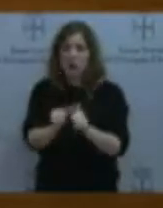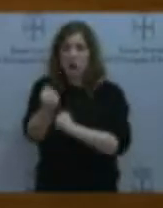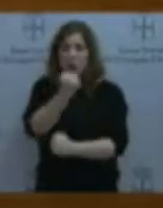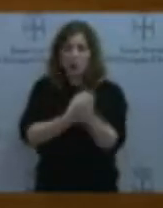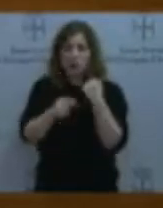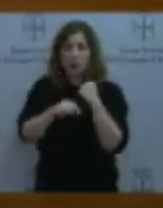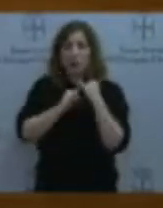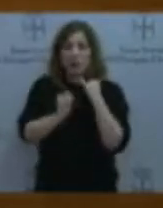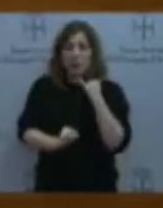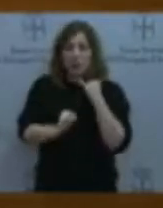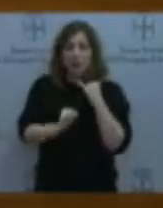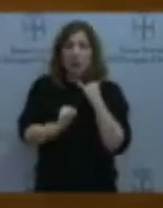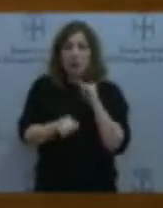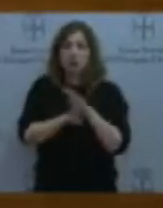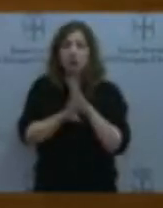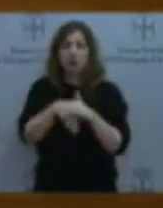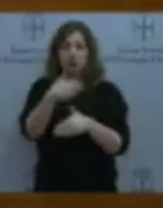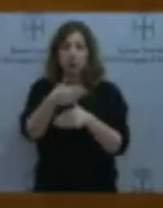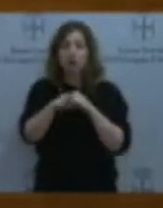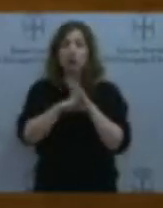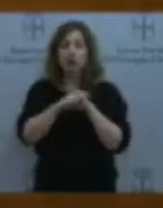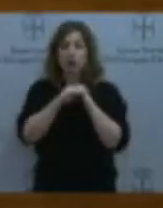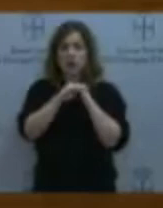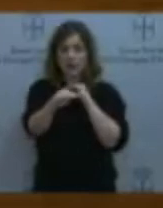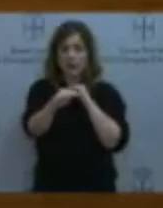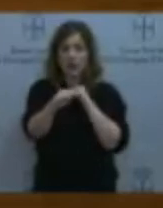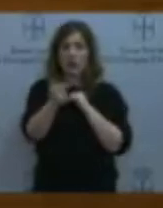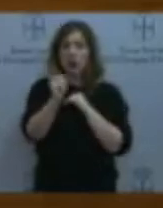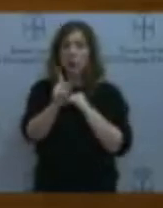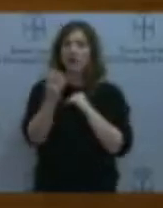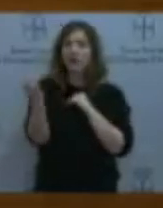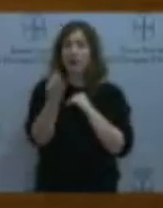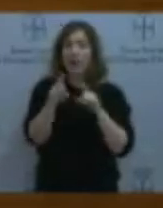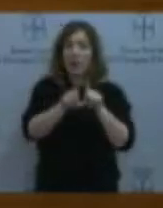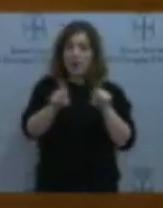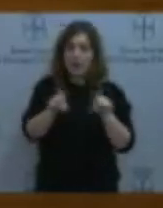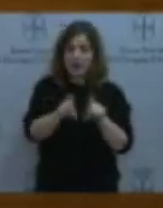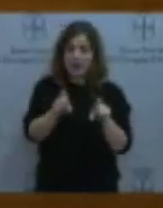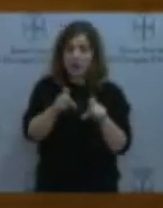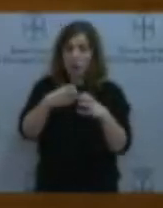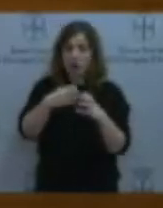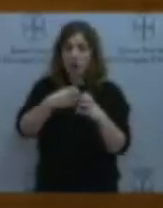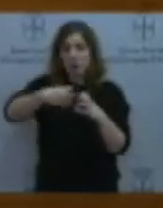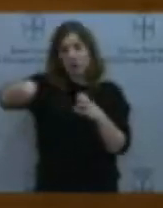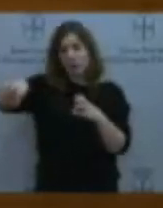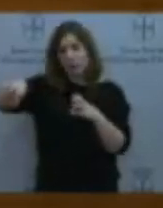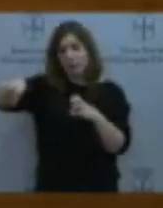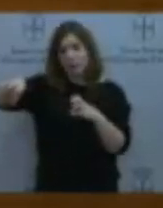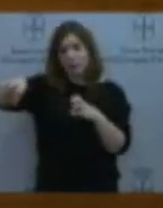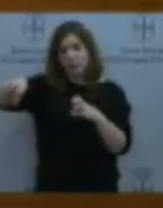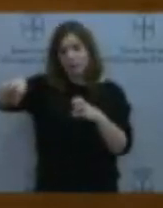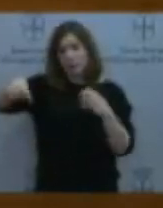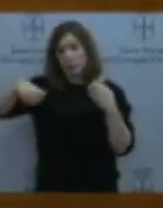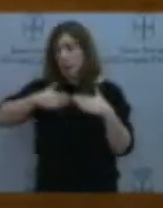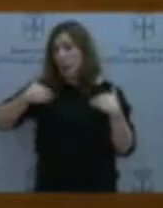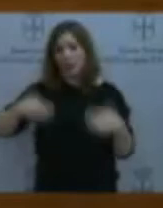energético sostenible, que no pasa por el antojo de empresas que se deslocalizan cuando les